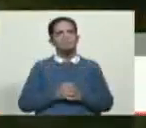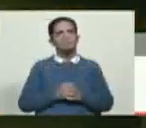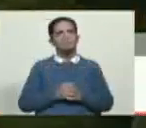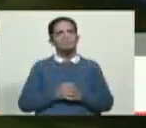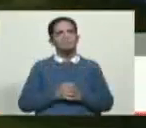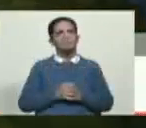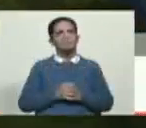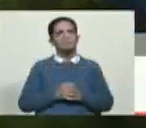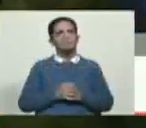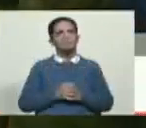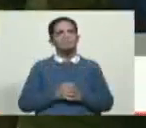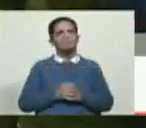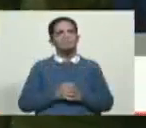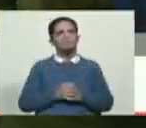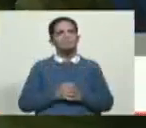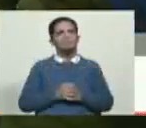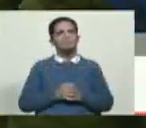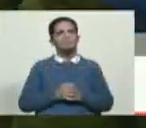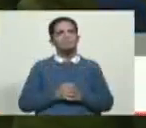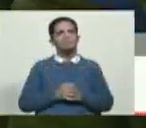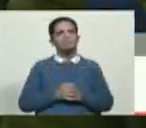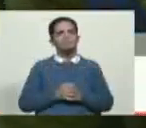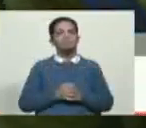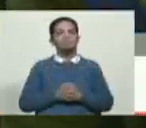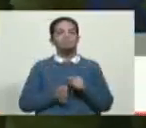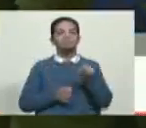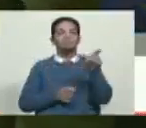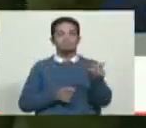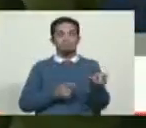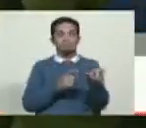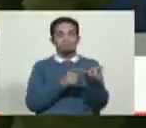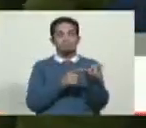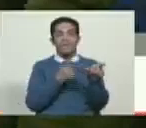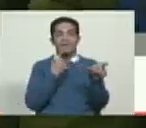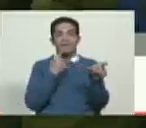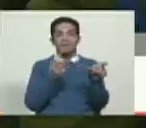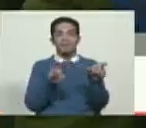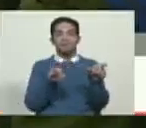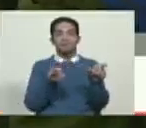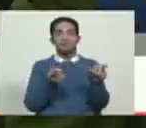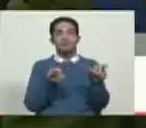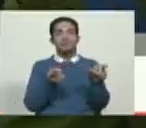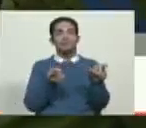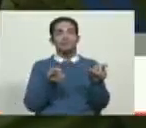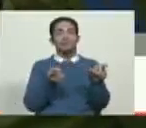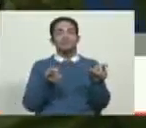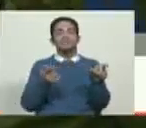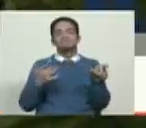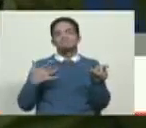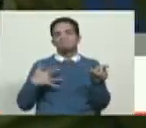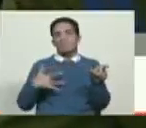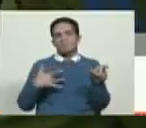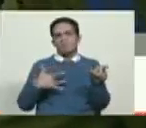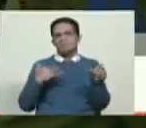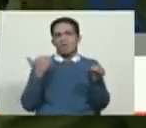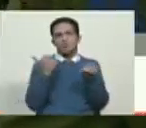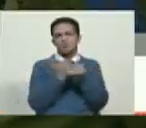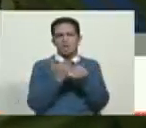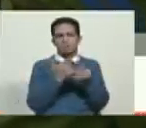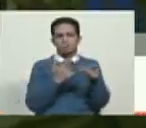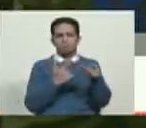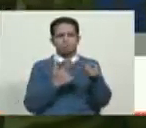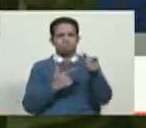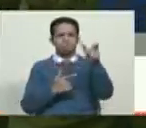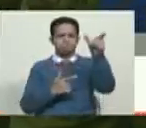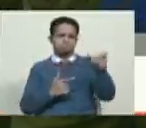el acercamiento, cuando ha dicho precisamente el presidente Nicolás Maduro Moros que se siente igualmente un soldado de